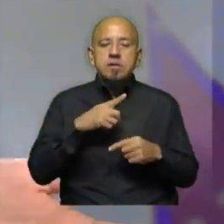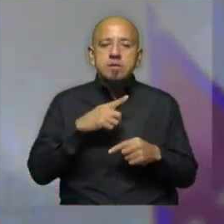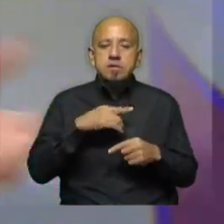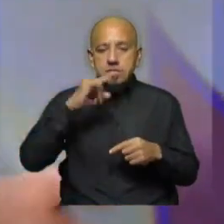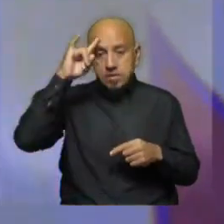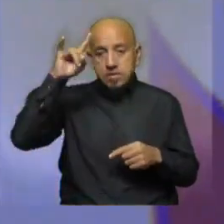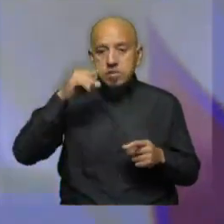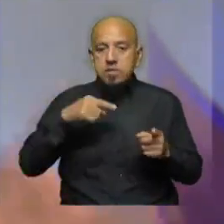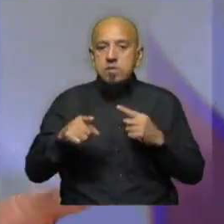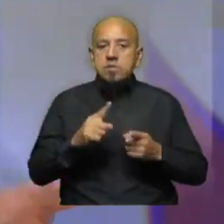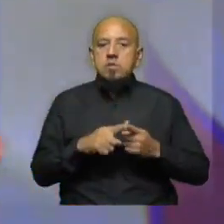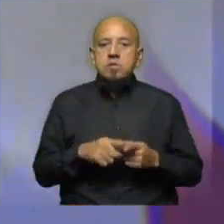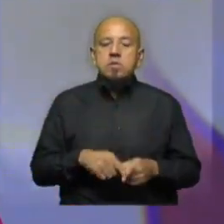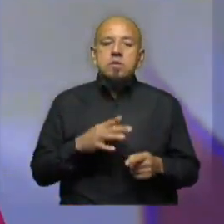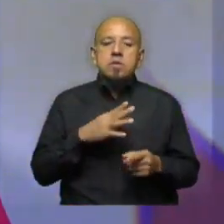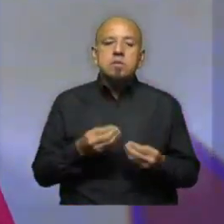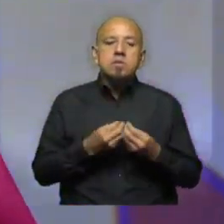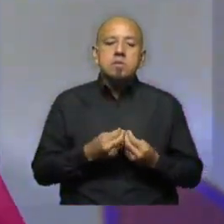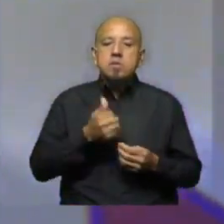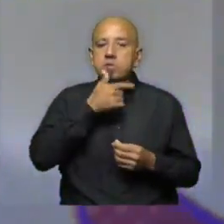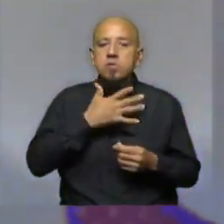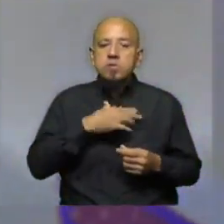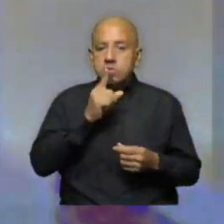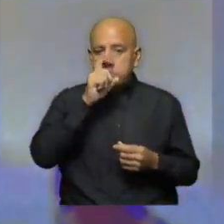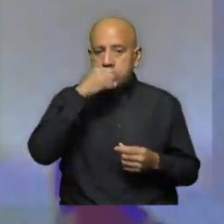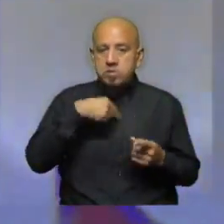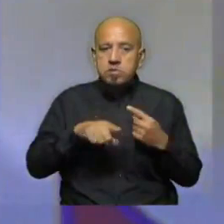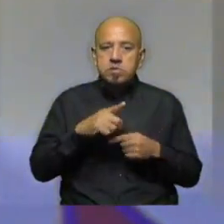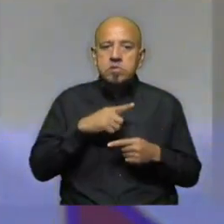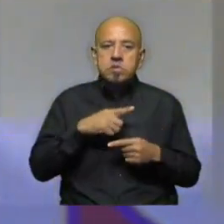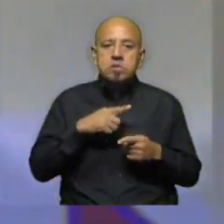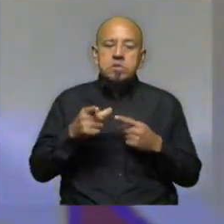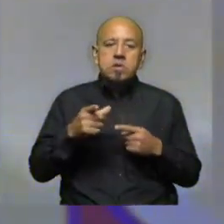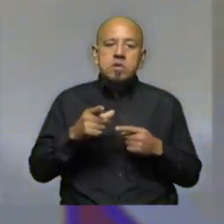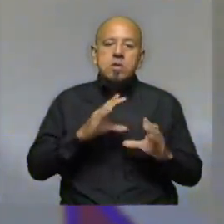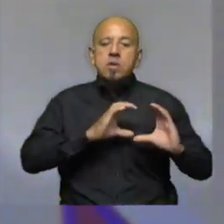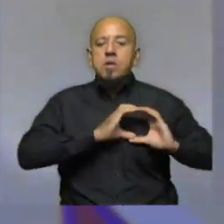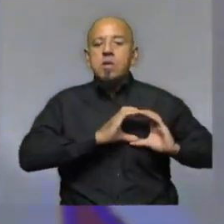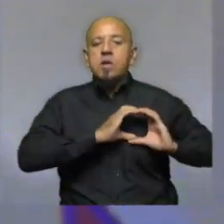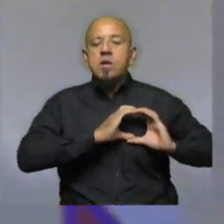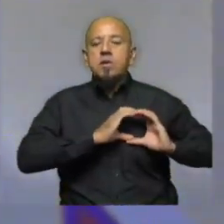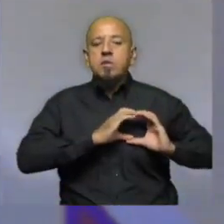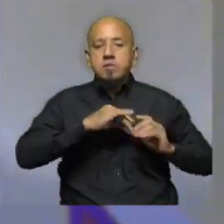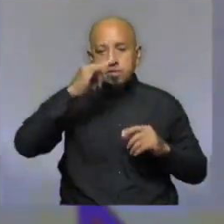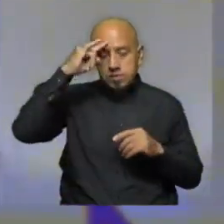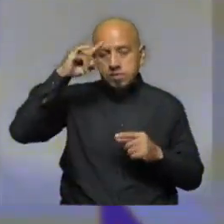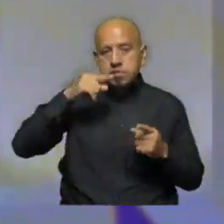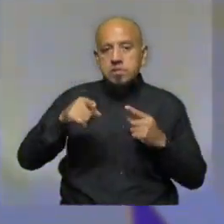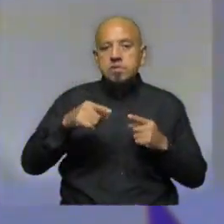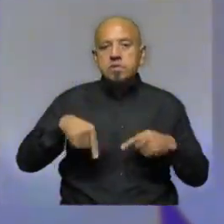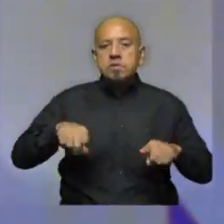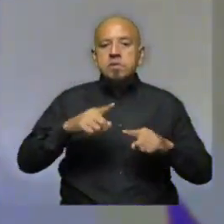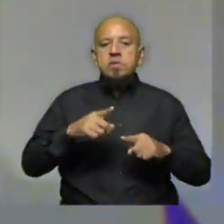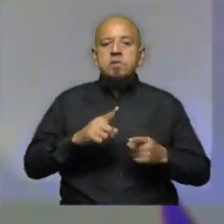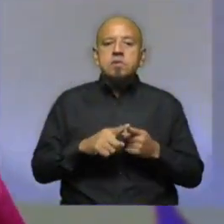lugar emblemático con mucha historia aquí en Montevideo. Está ubicado en el corazón del Prado, rodeado por las